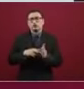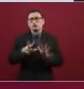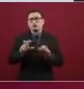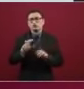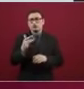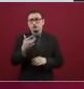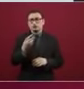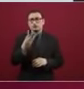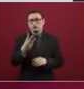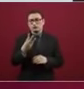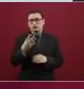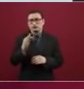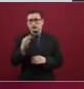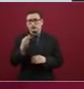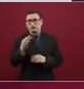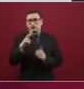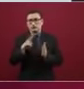2,853, febrero